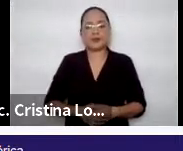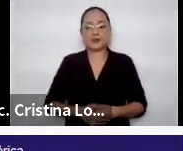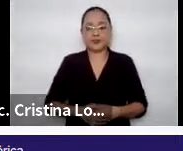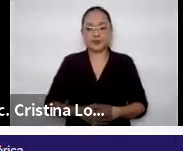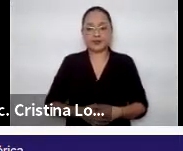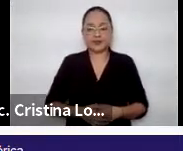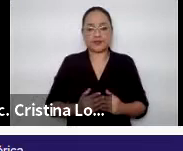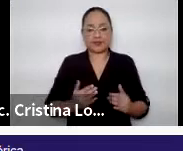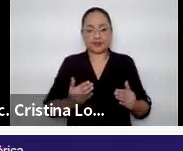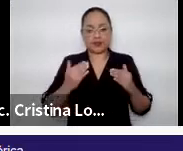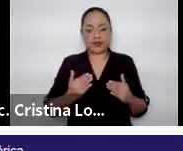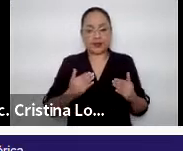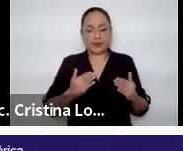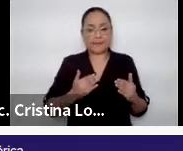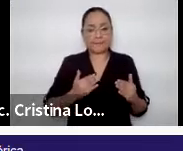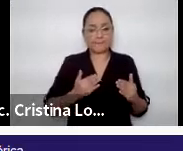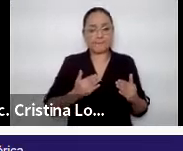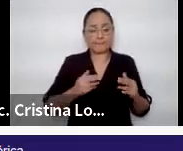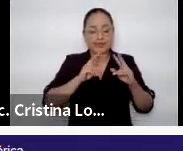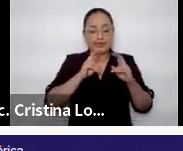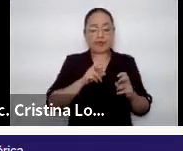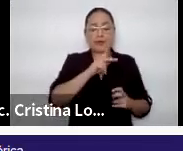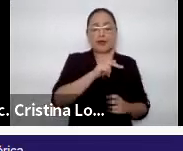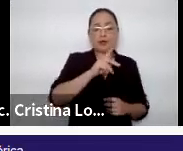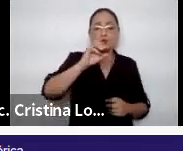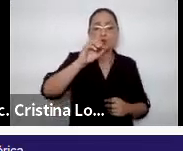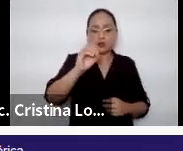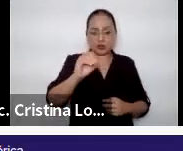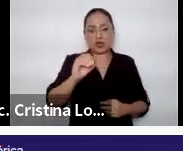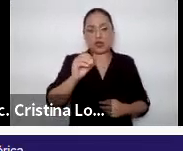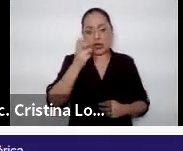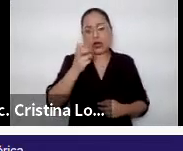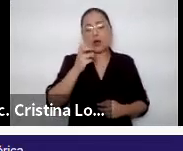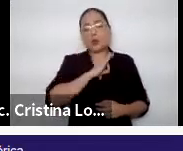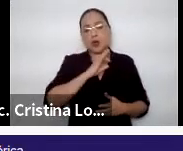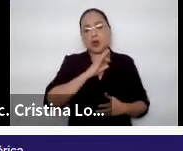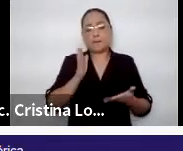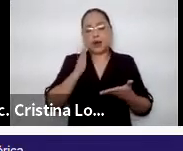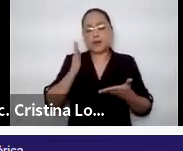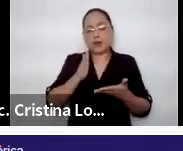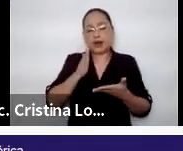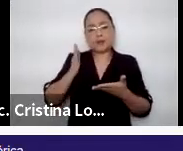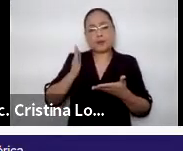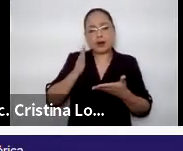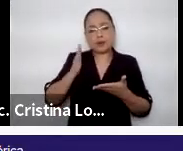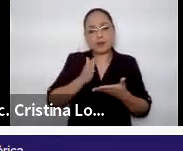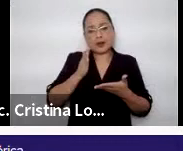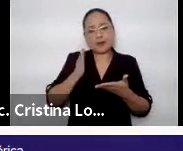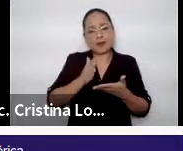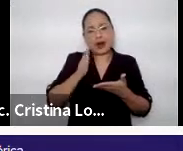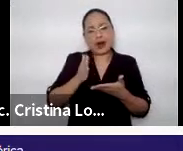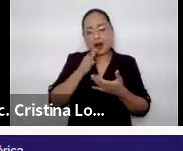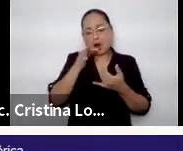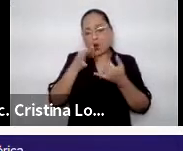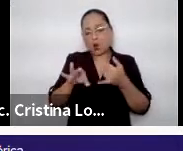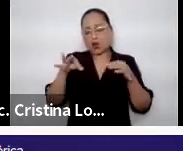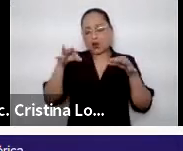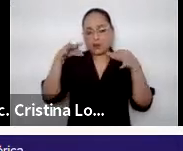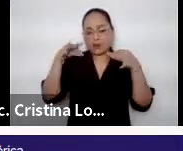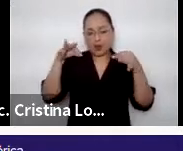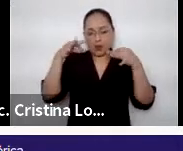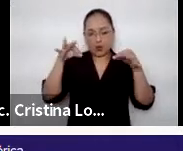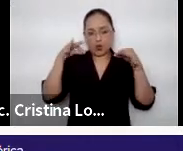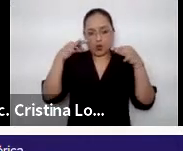Vamos a la jurisprudencia por precedentes y podemos ir avanzando al término de la misma vamos a